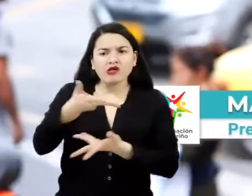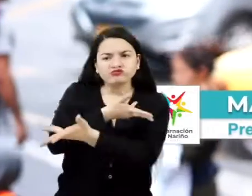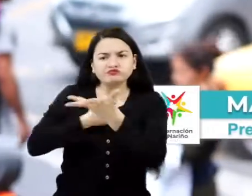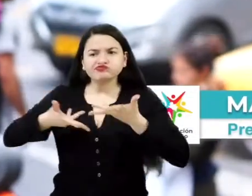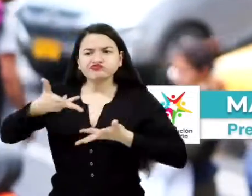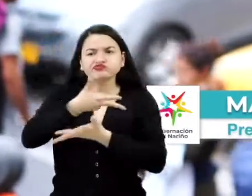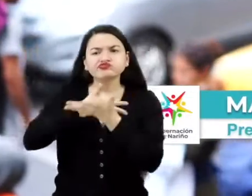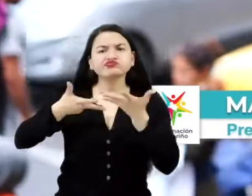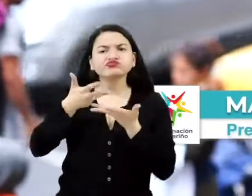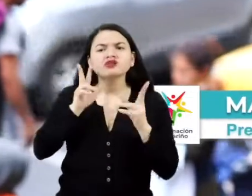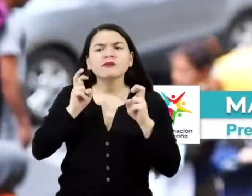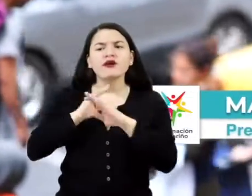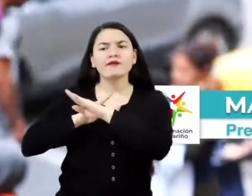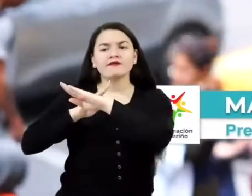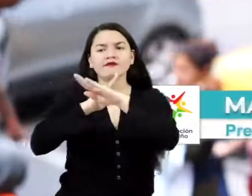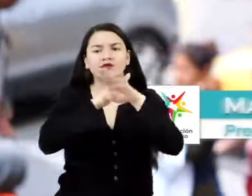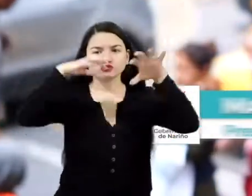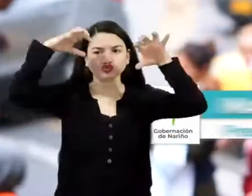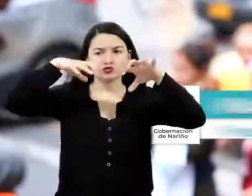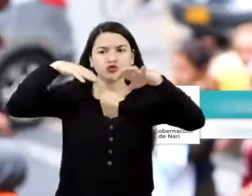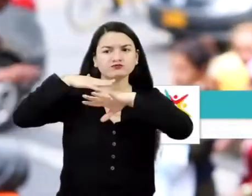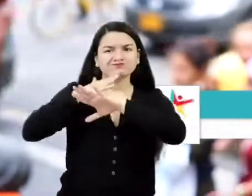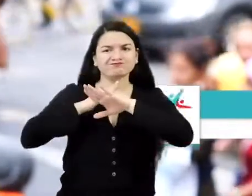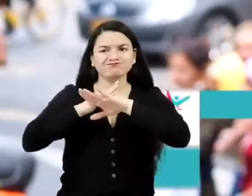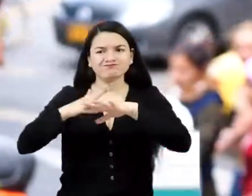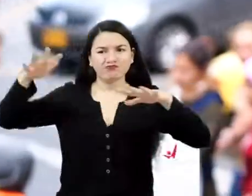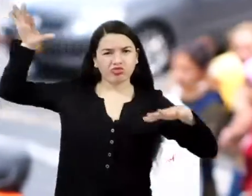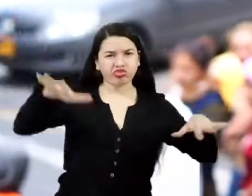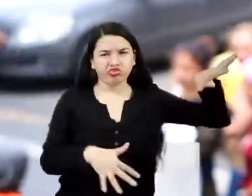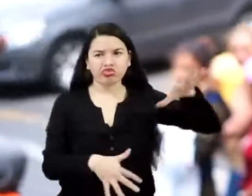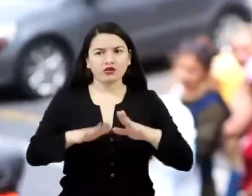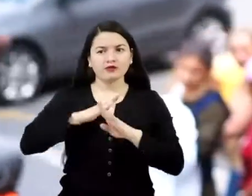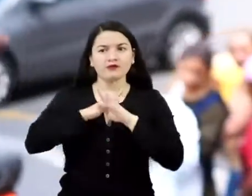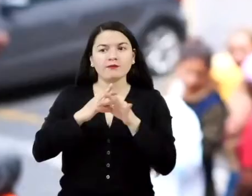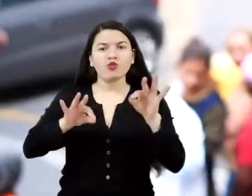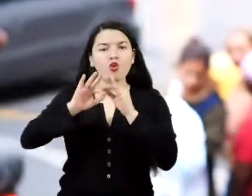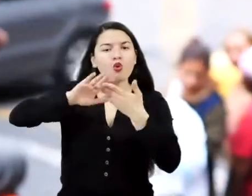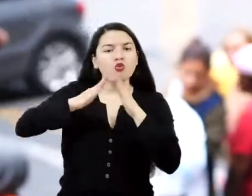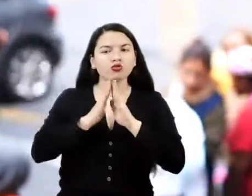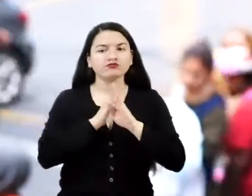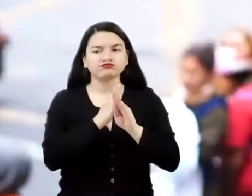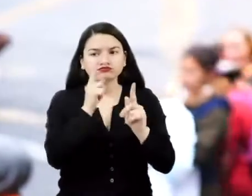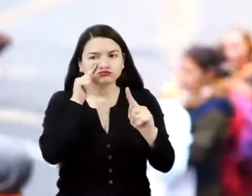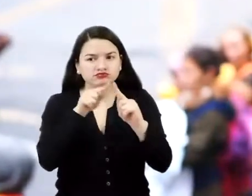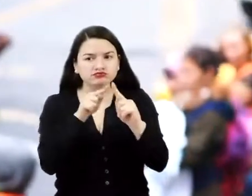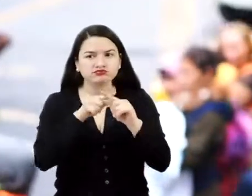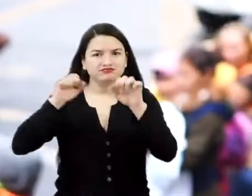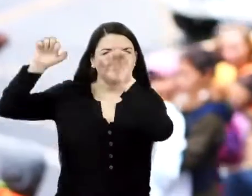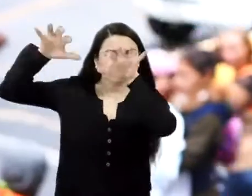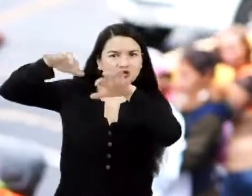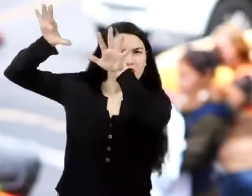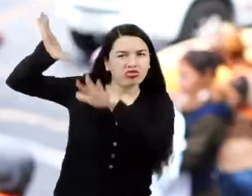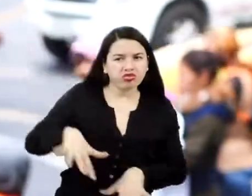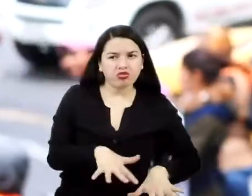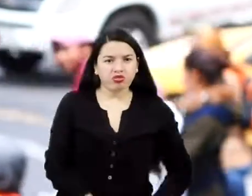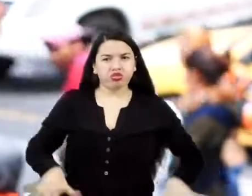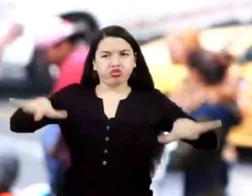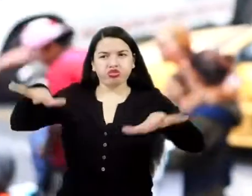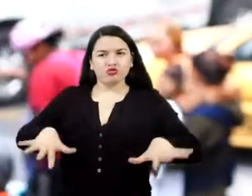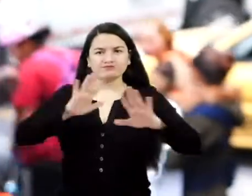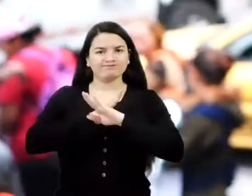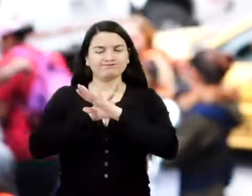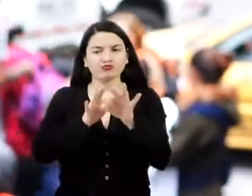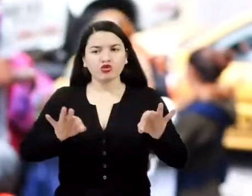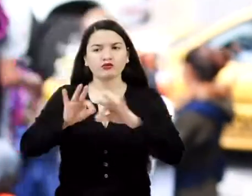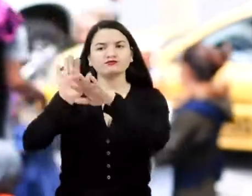45 alcaldes de Nariño a participar del taller para la preparación de la segunda temporada de lluvias, con el